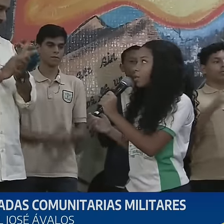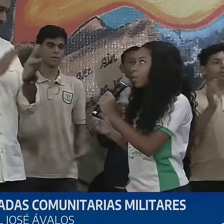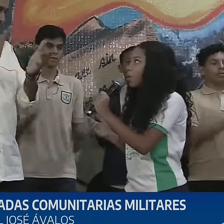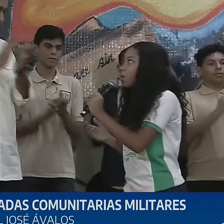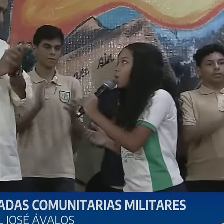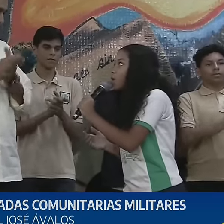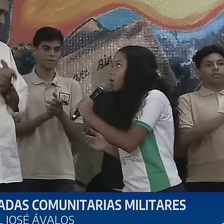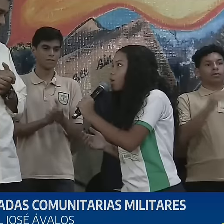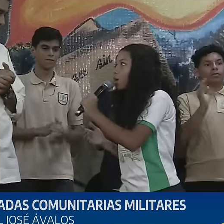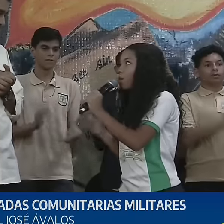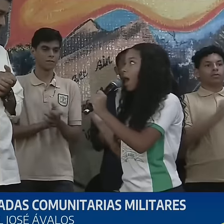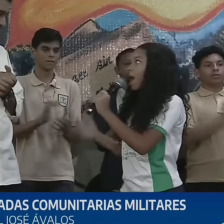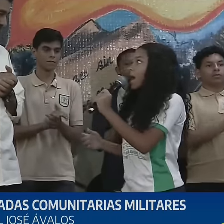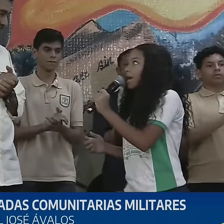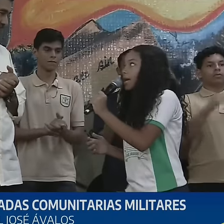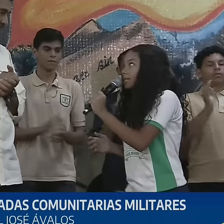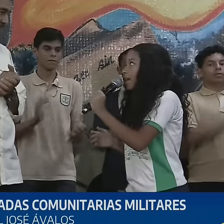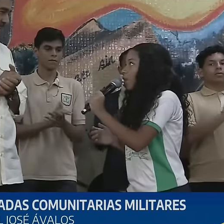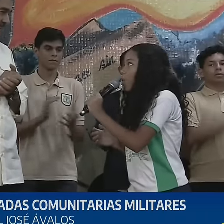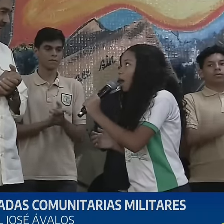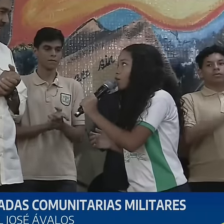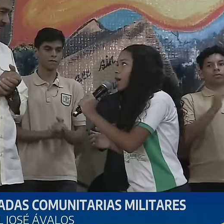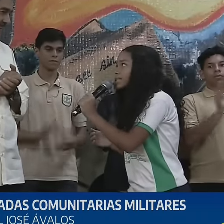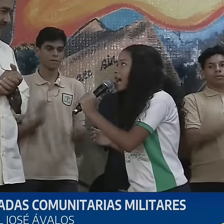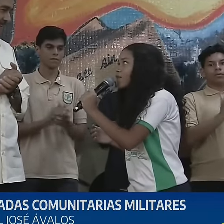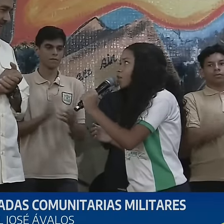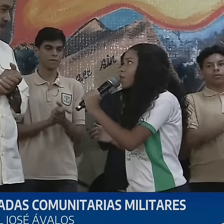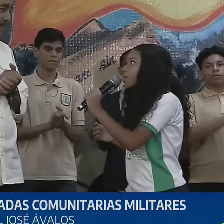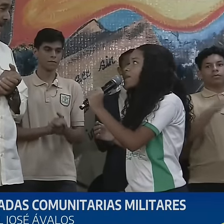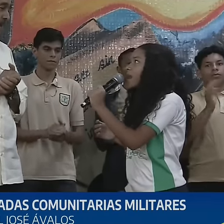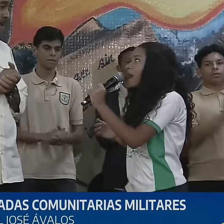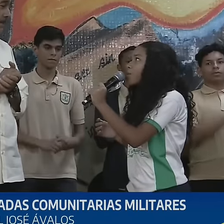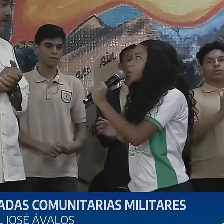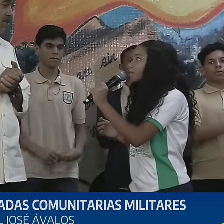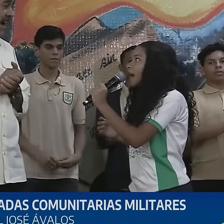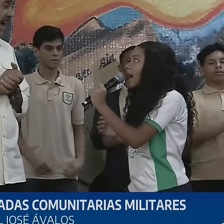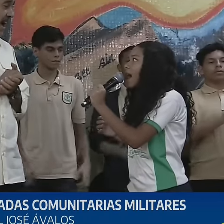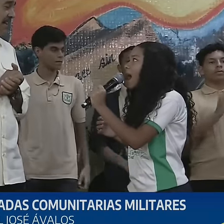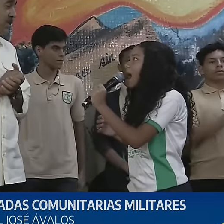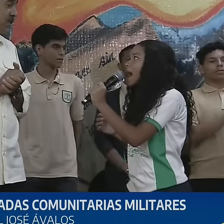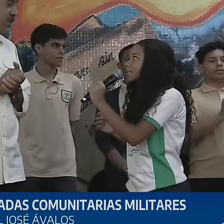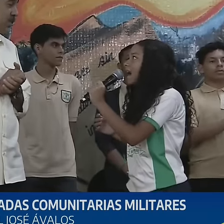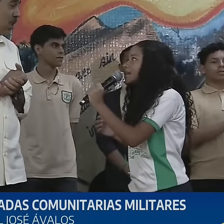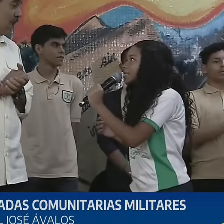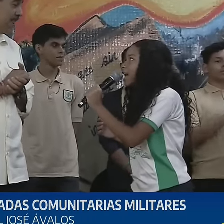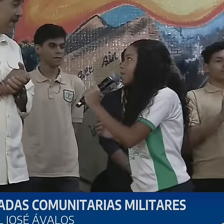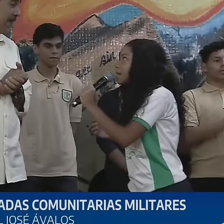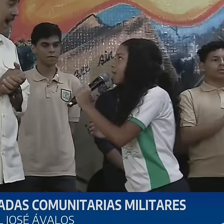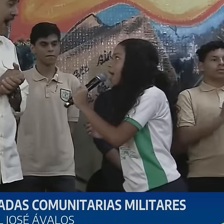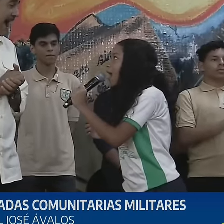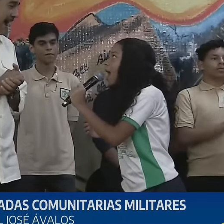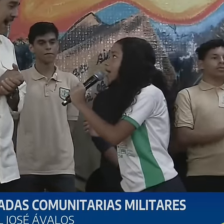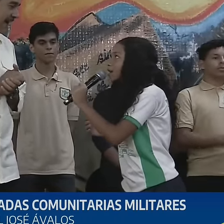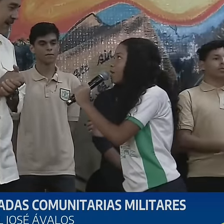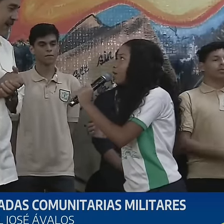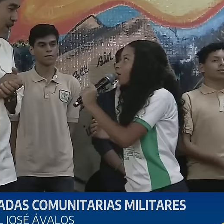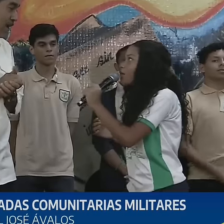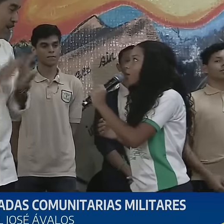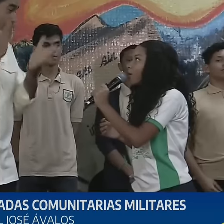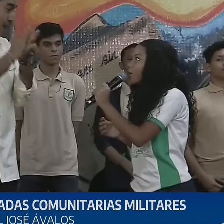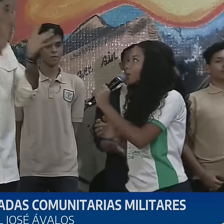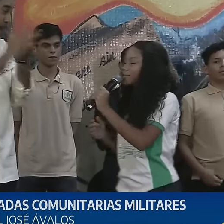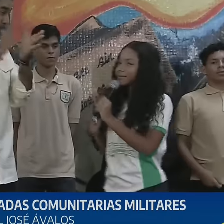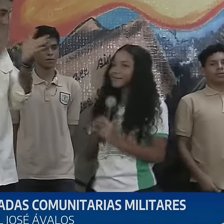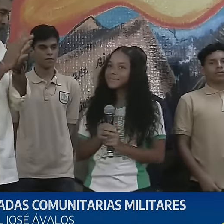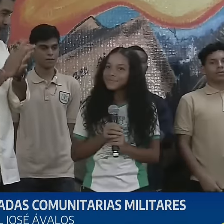el gallo y sé cuando están dormida la muchachas de mi barrio